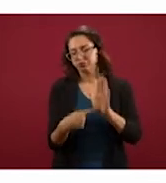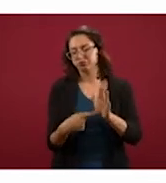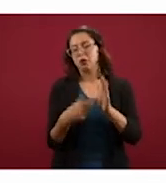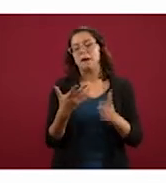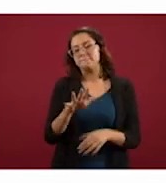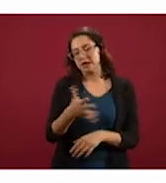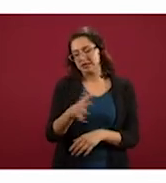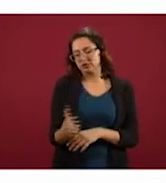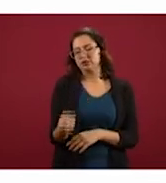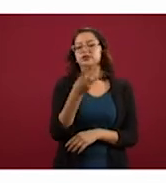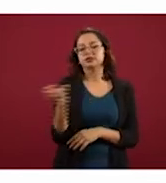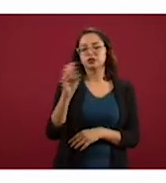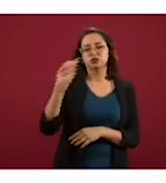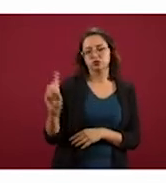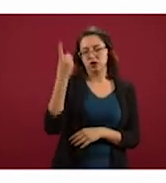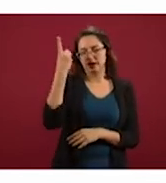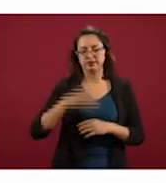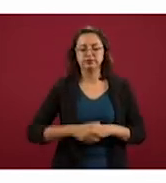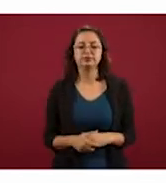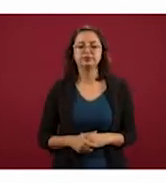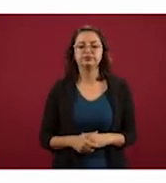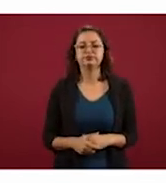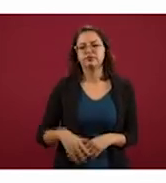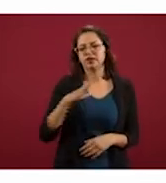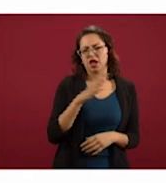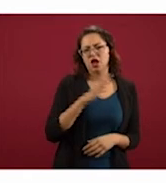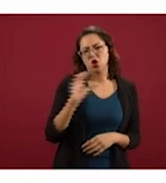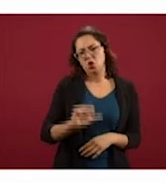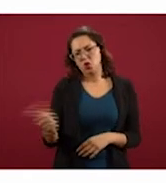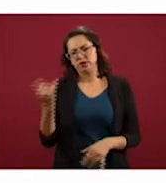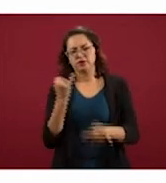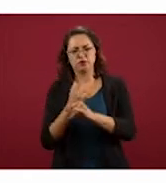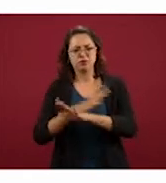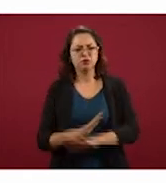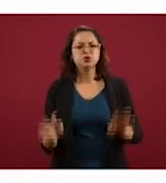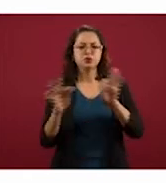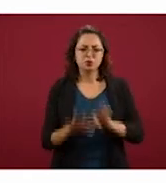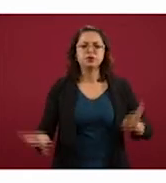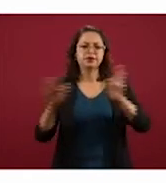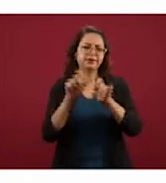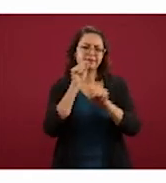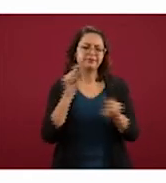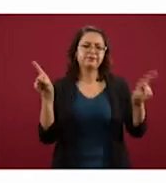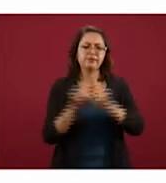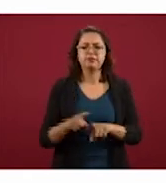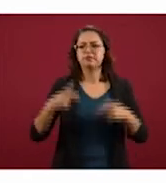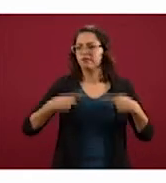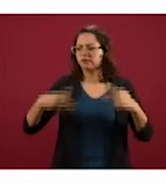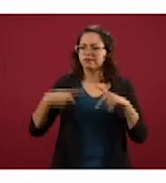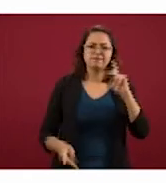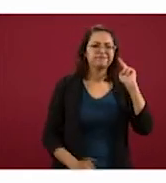de 300 dólares y hay otros datos importantes que hemos obtenido a través de encuestar